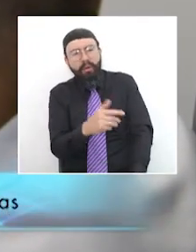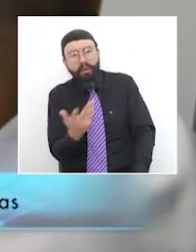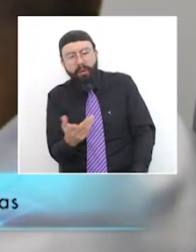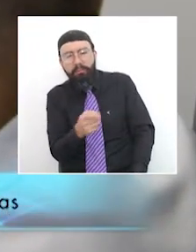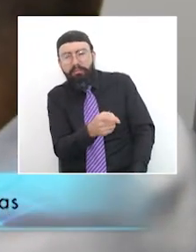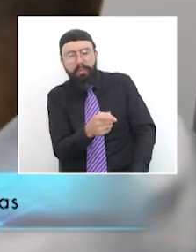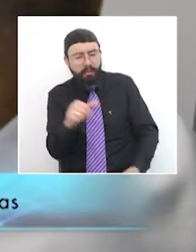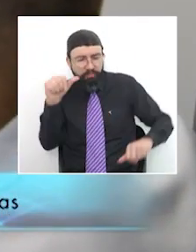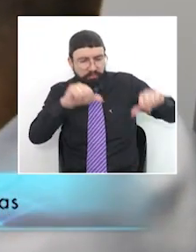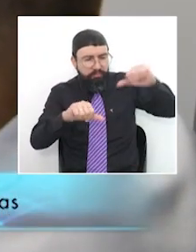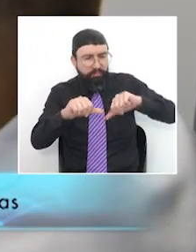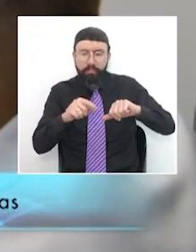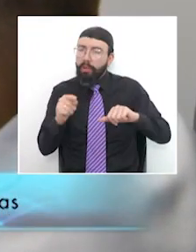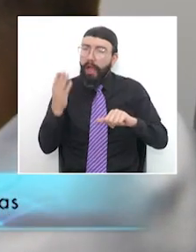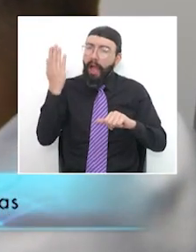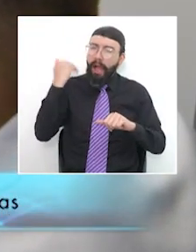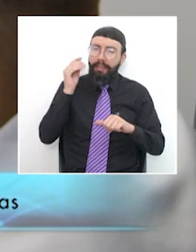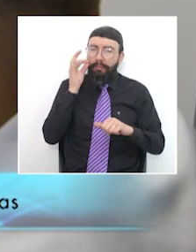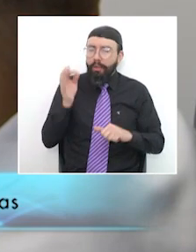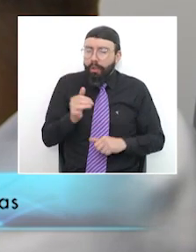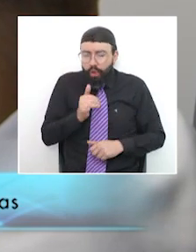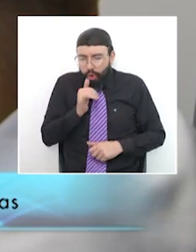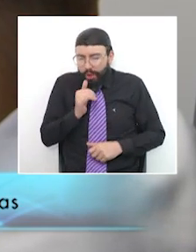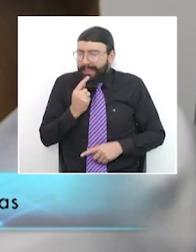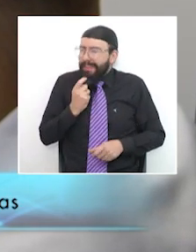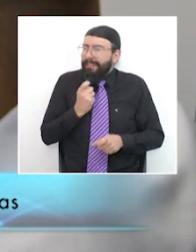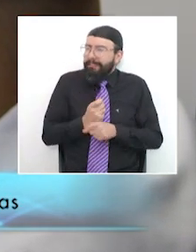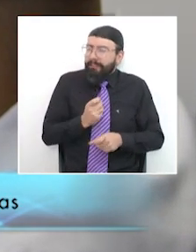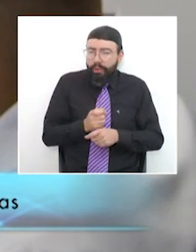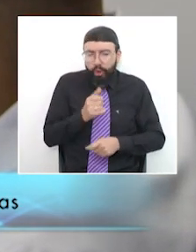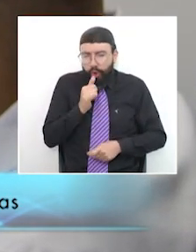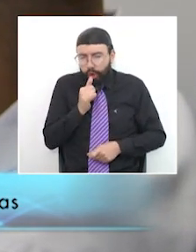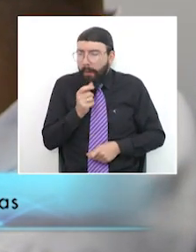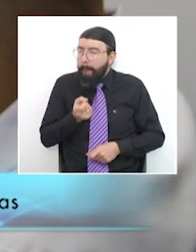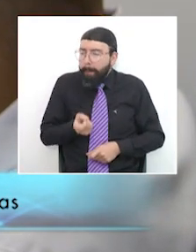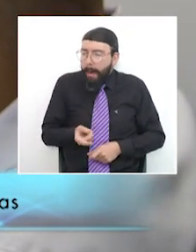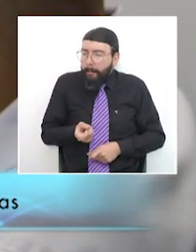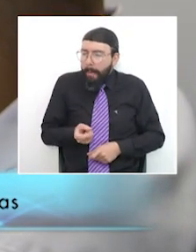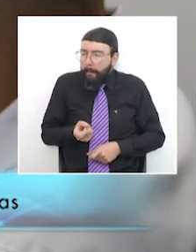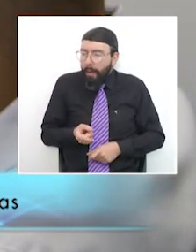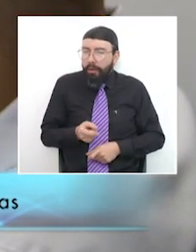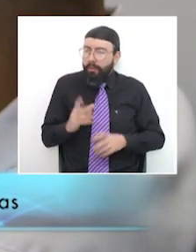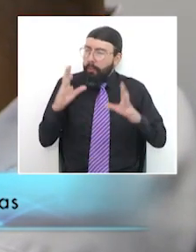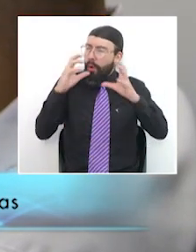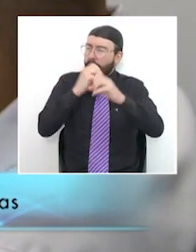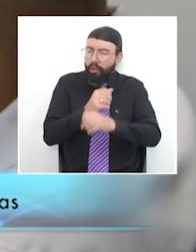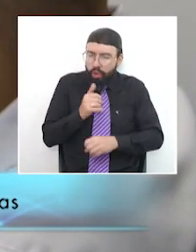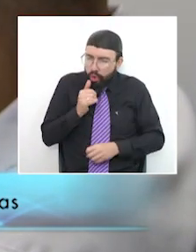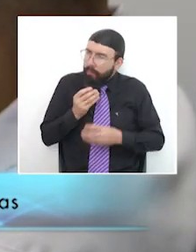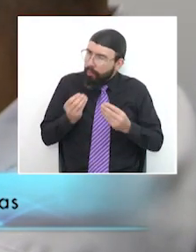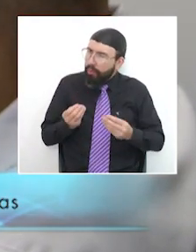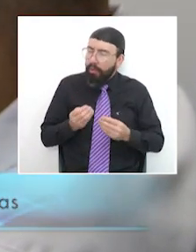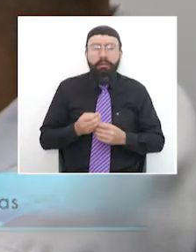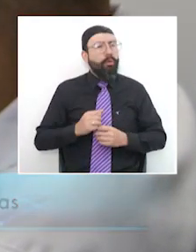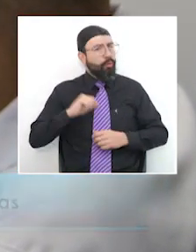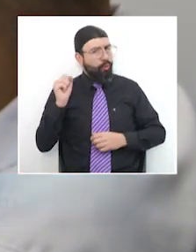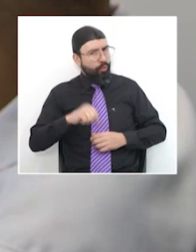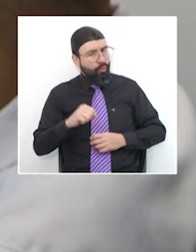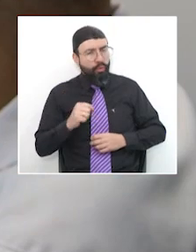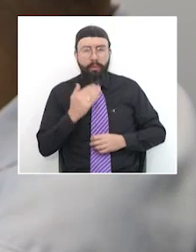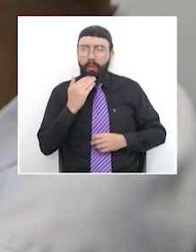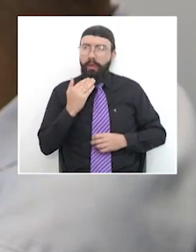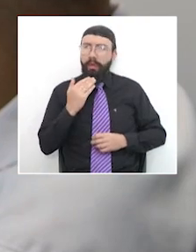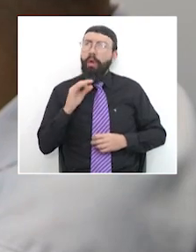En alguna oportunidad usted se ha tapado para orinar, ha tenido dificultad para orinar, orina goticas, orina mucho de noche. Yo siempre hace por ahí como